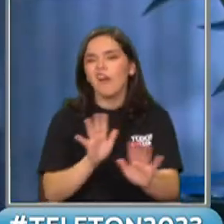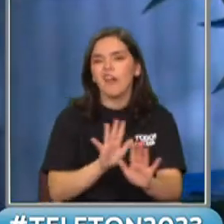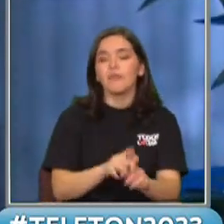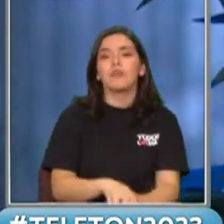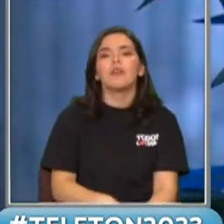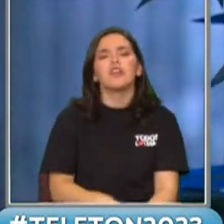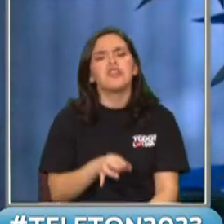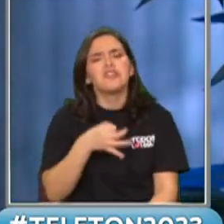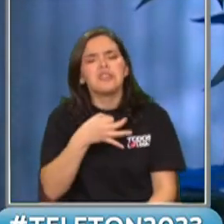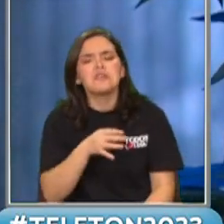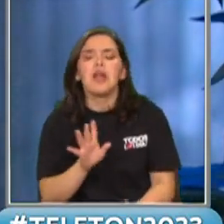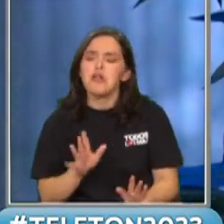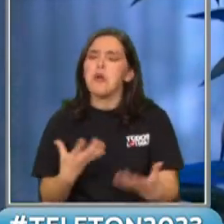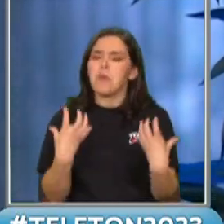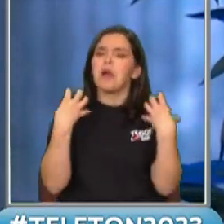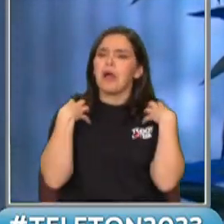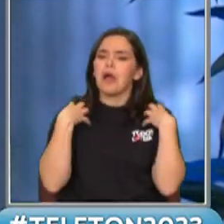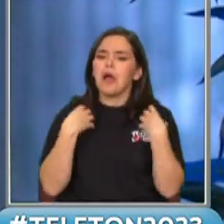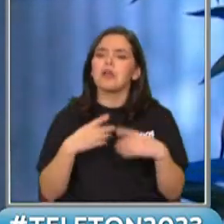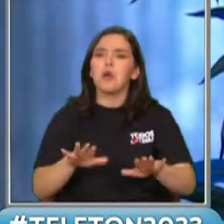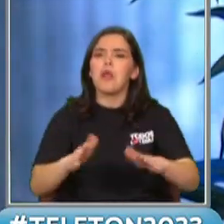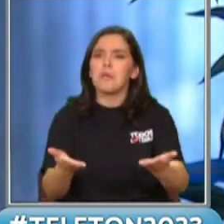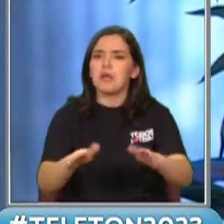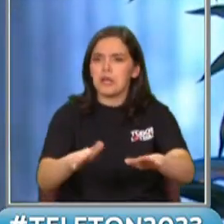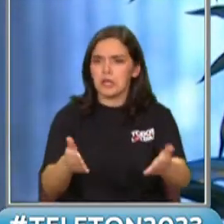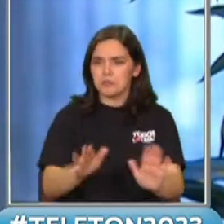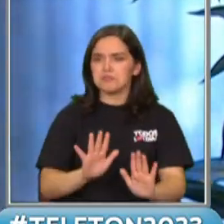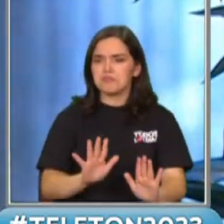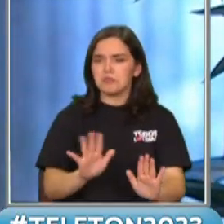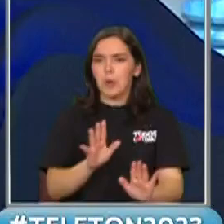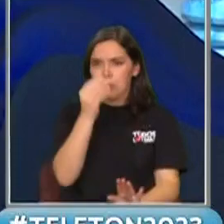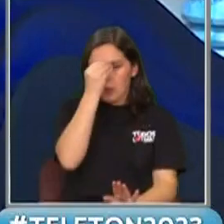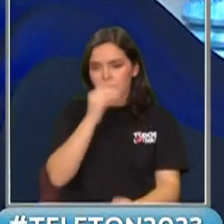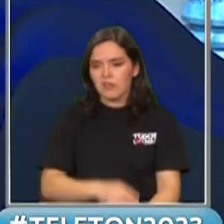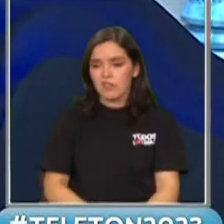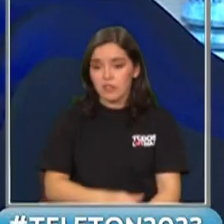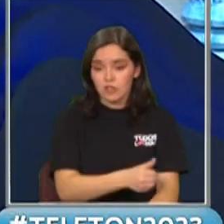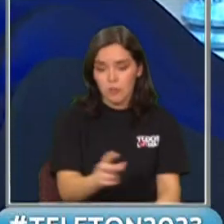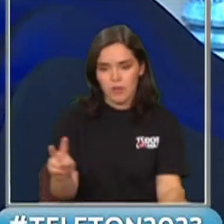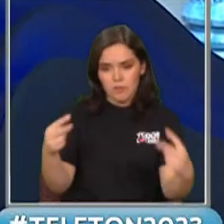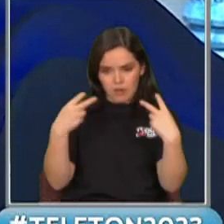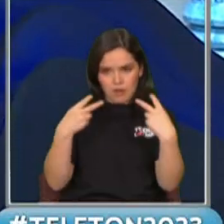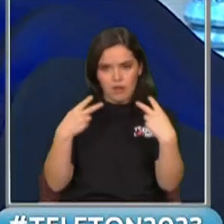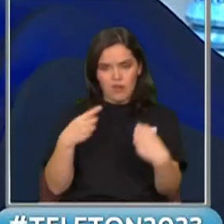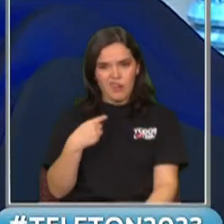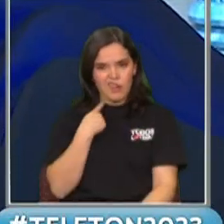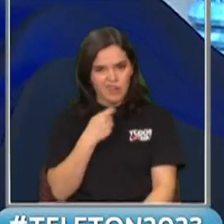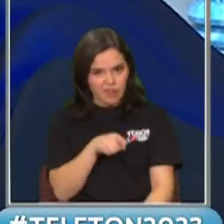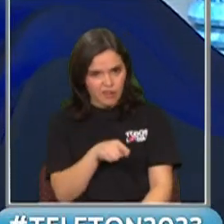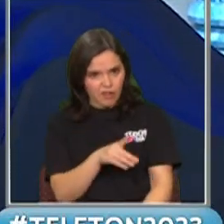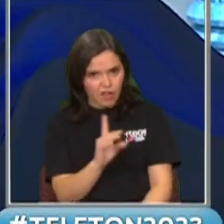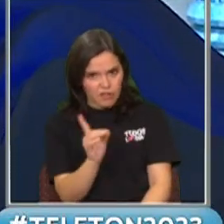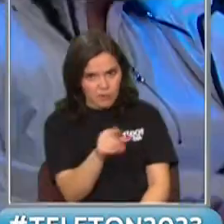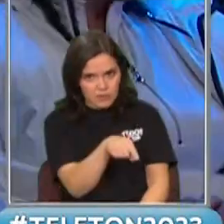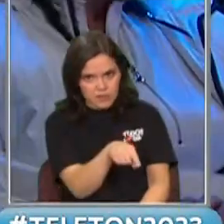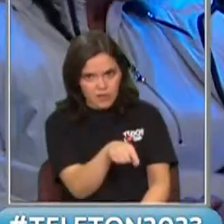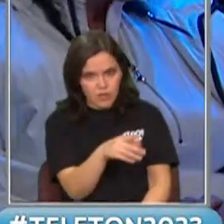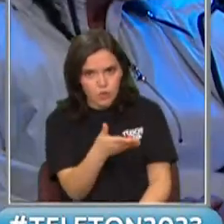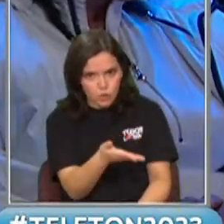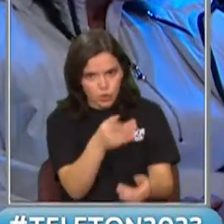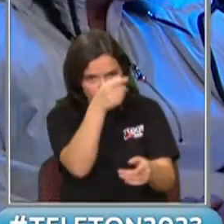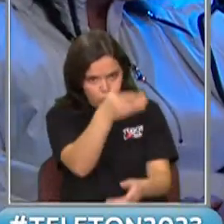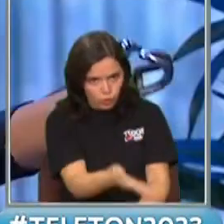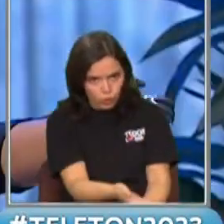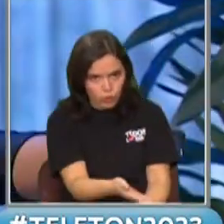sabes que yo le dije sabes qué yo me encargo de la parrilla no se preocupen y todos me miraron Como qué la liciada Yo sí